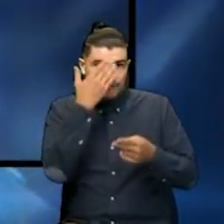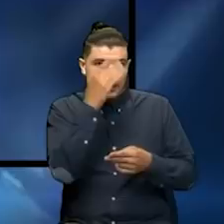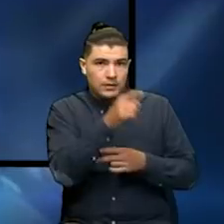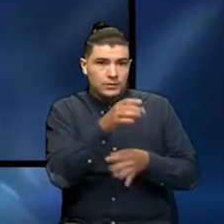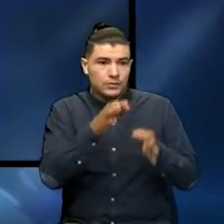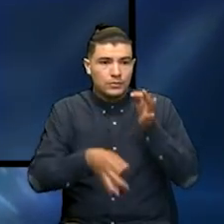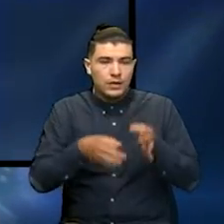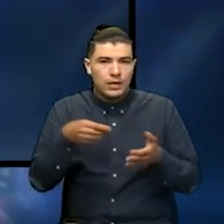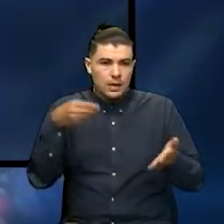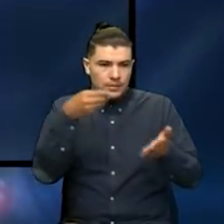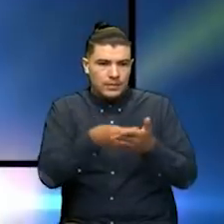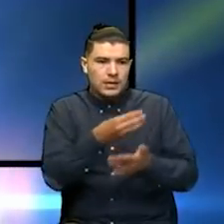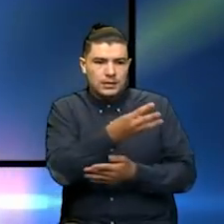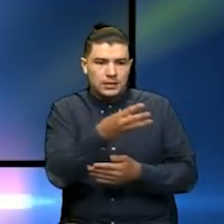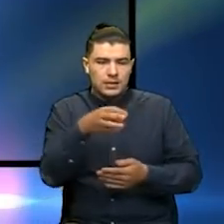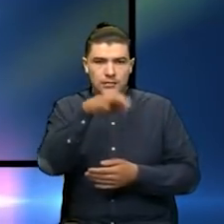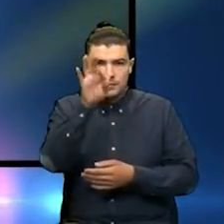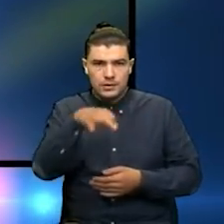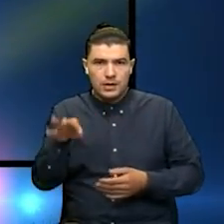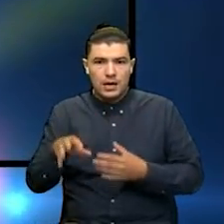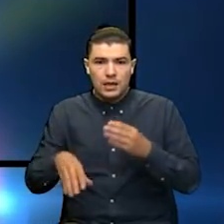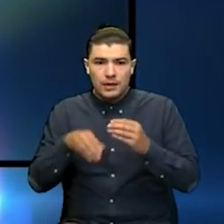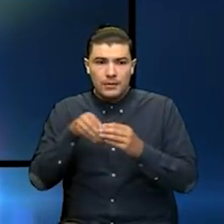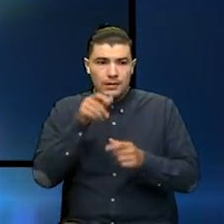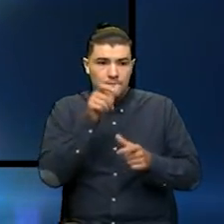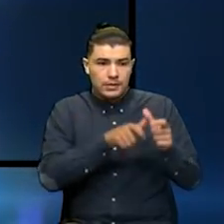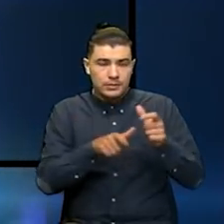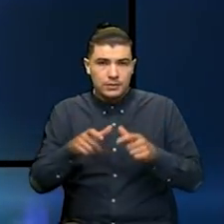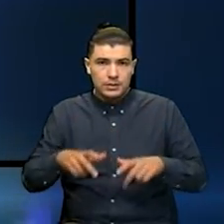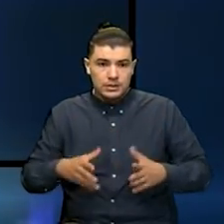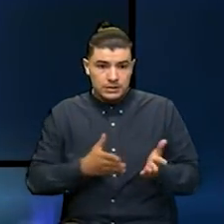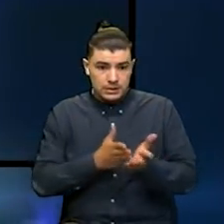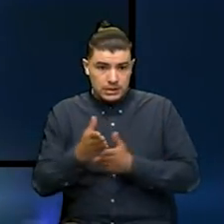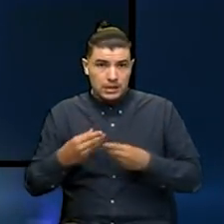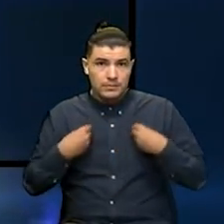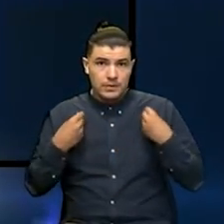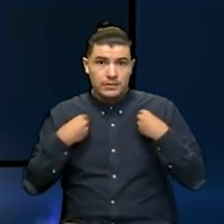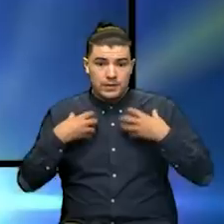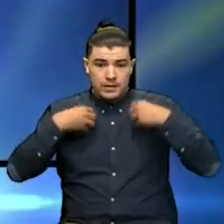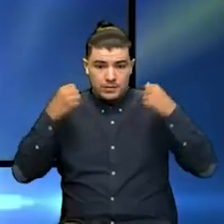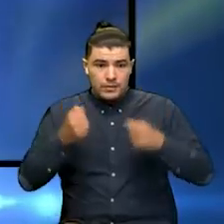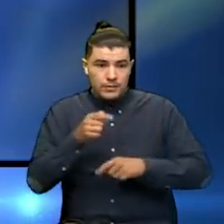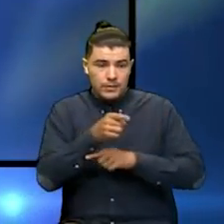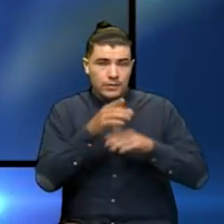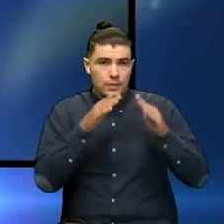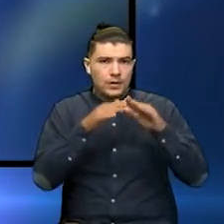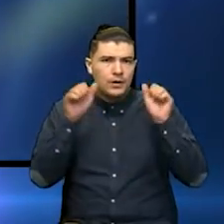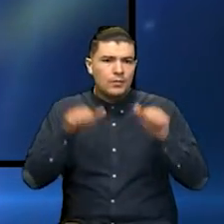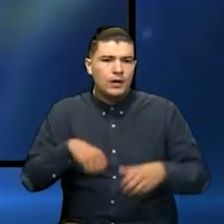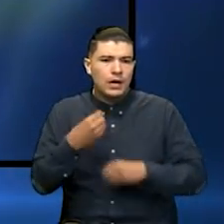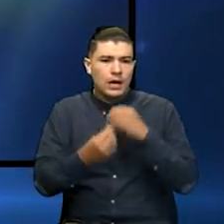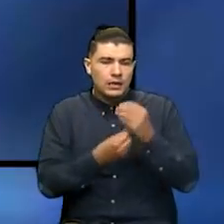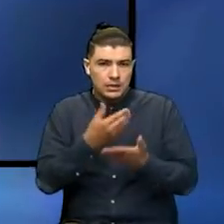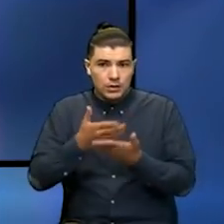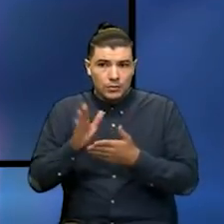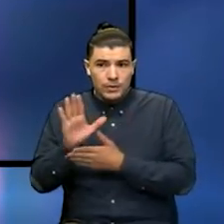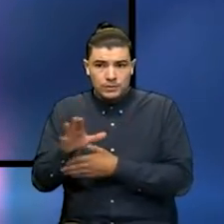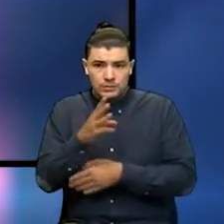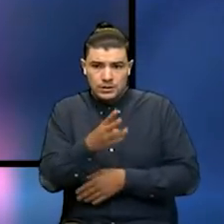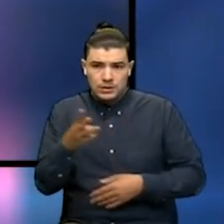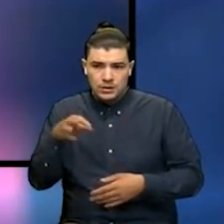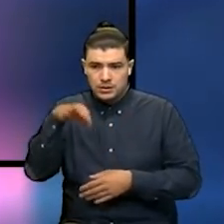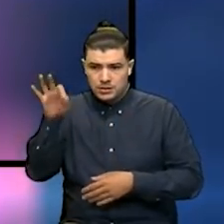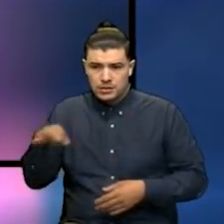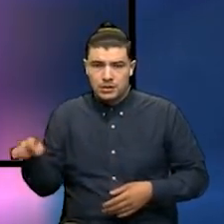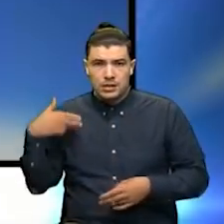que le paguen ese 33%. Y las personas que están vivas, que también son propietarias, ¿qué pueden hacer? O coger y comprarle ese